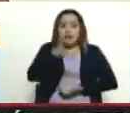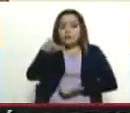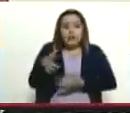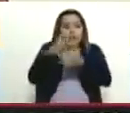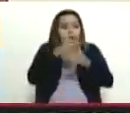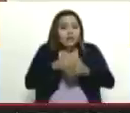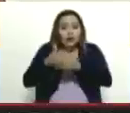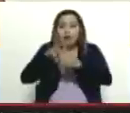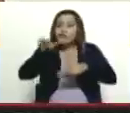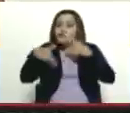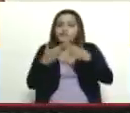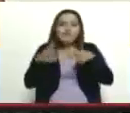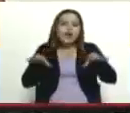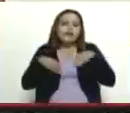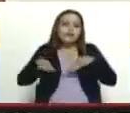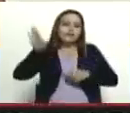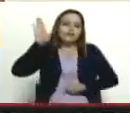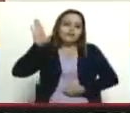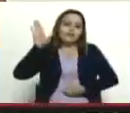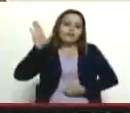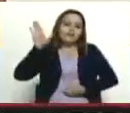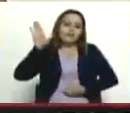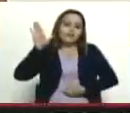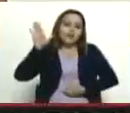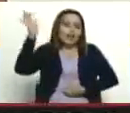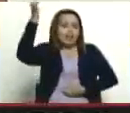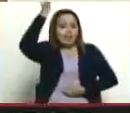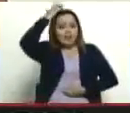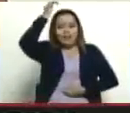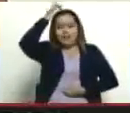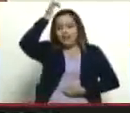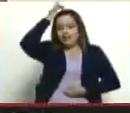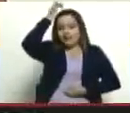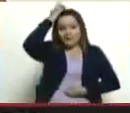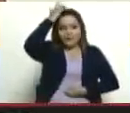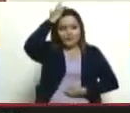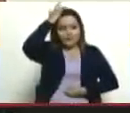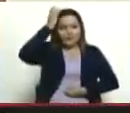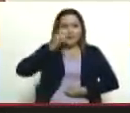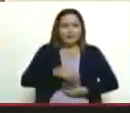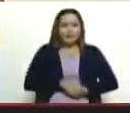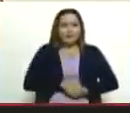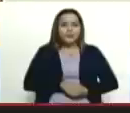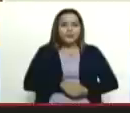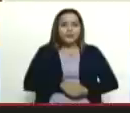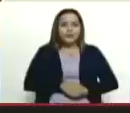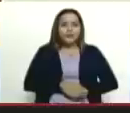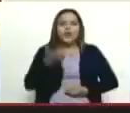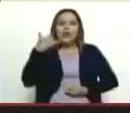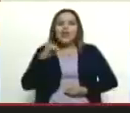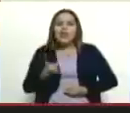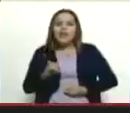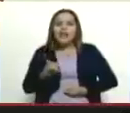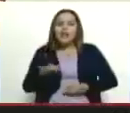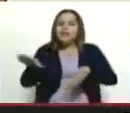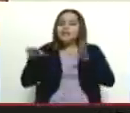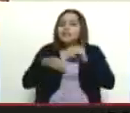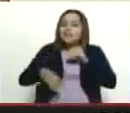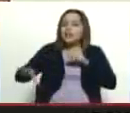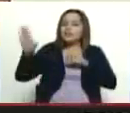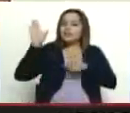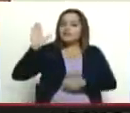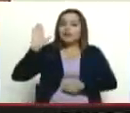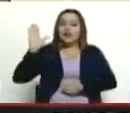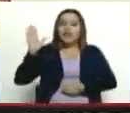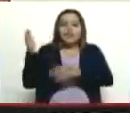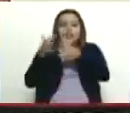cumplen, nunca. El que cree en la palabra del gobierno de los Estados Unidos o de sus voceros, perdió el